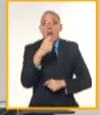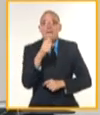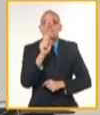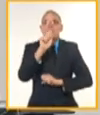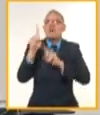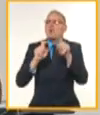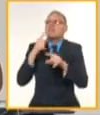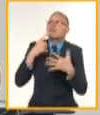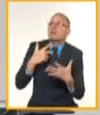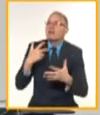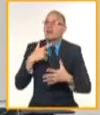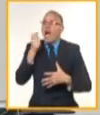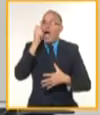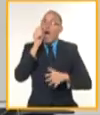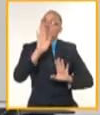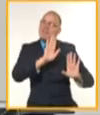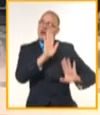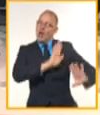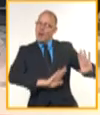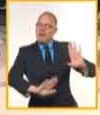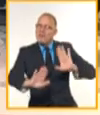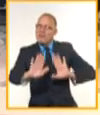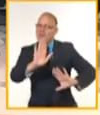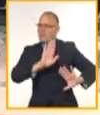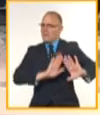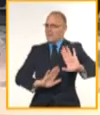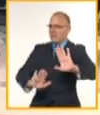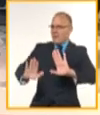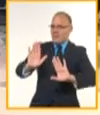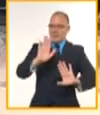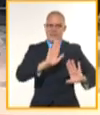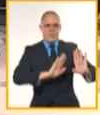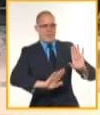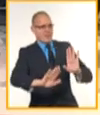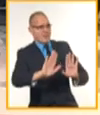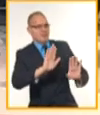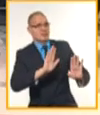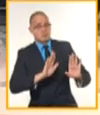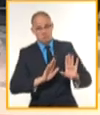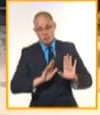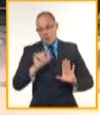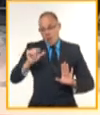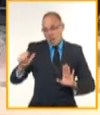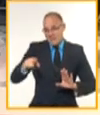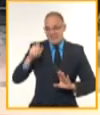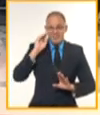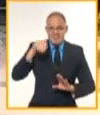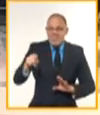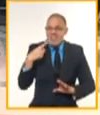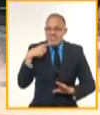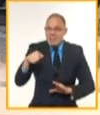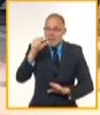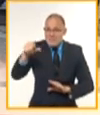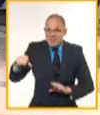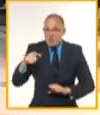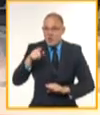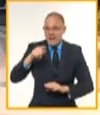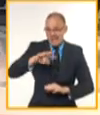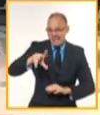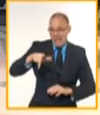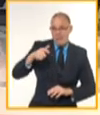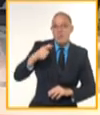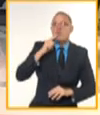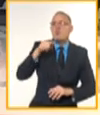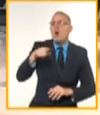es robando, él criticando una casta política de que anterior. Los estafadores se llevaron más de 100 millones de dólares. Más de 100 millones de dólares. Bueno, en unas horas. Es